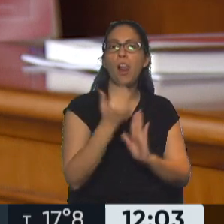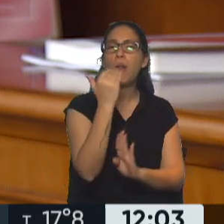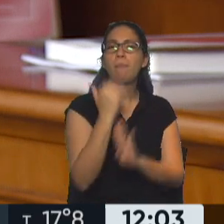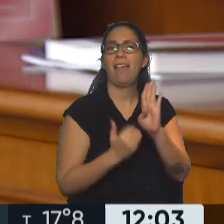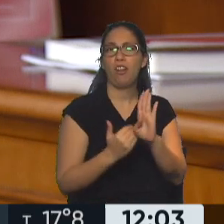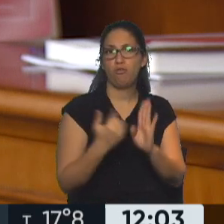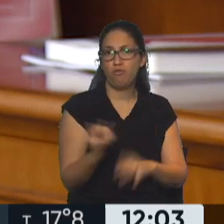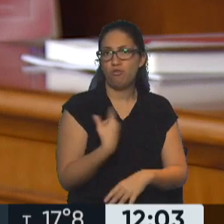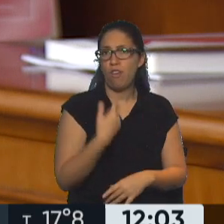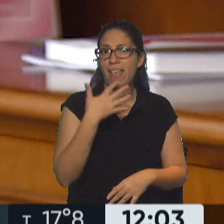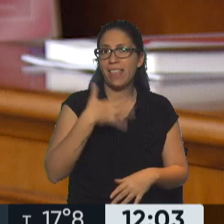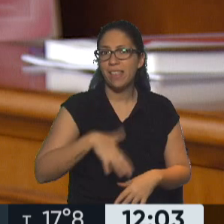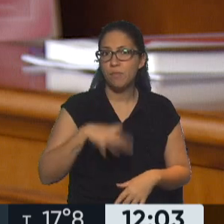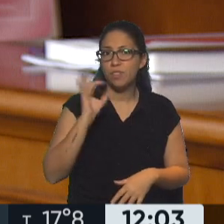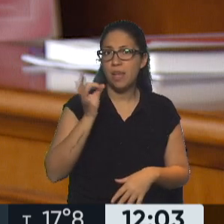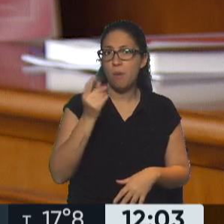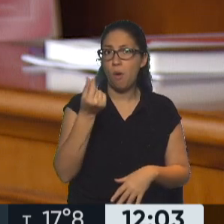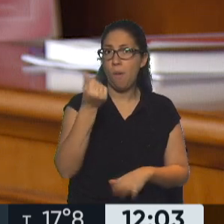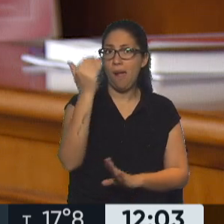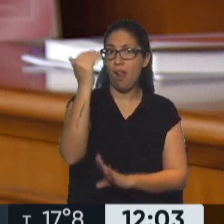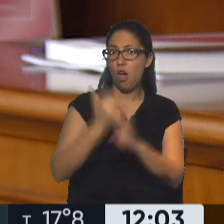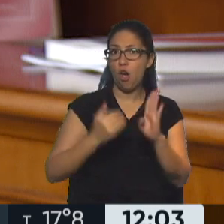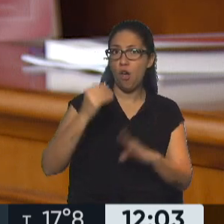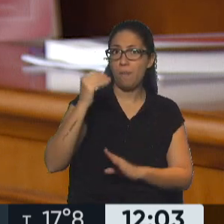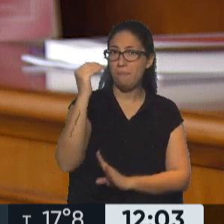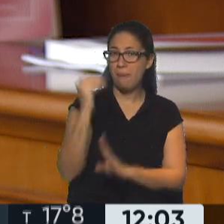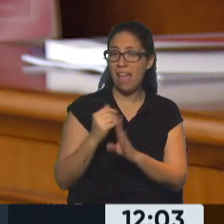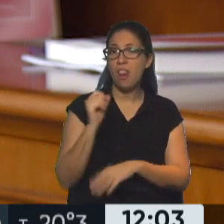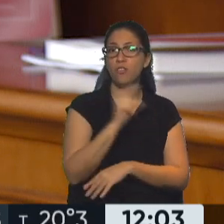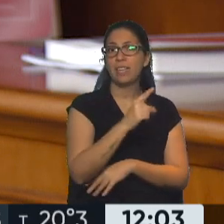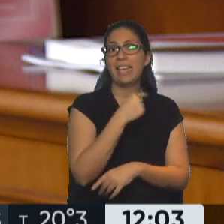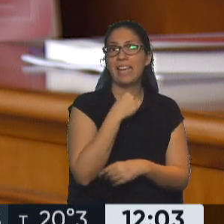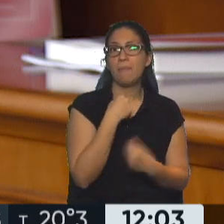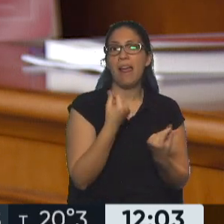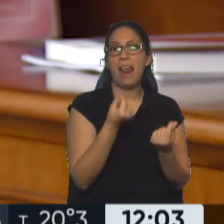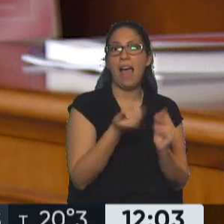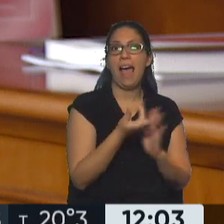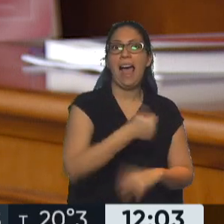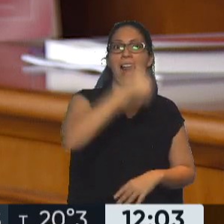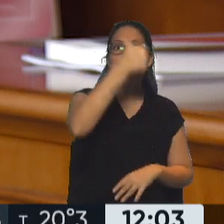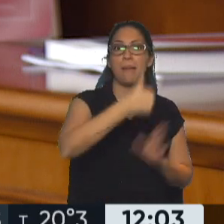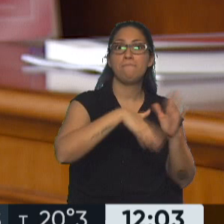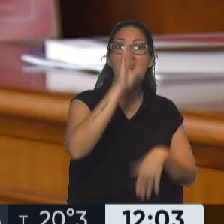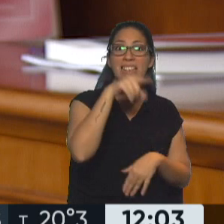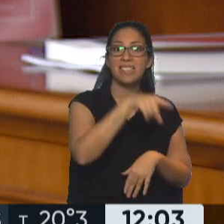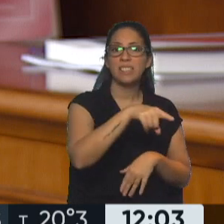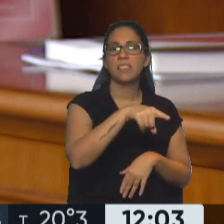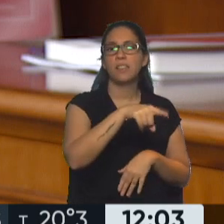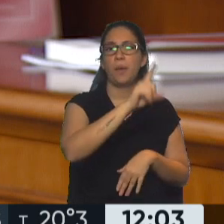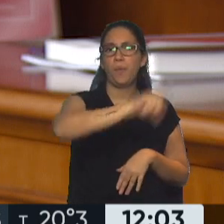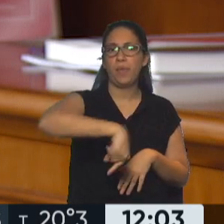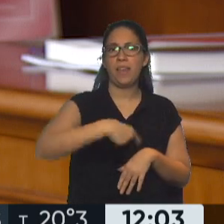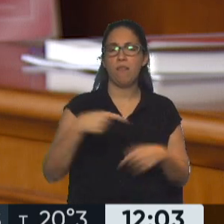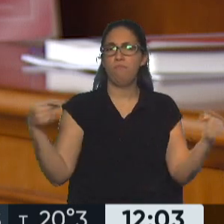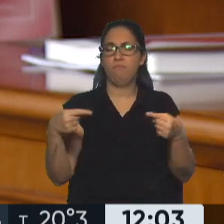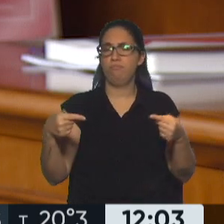que una devaluación del tipo de cambio, un salto devaluatorio como el que este sector pretende para tener una mayor rentabilidad y una mayor ganancia, generaría un efecto nocivo